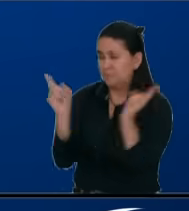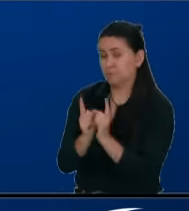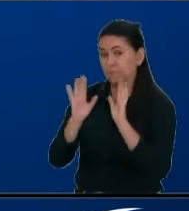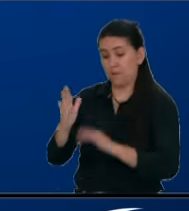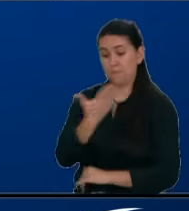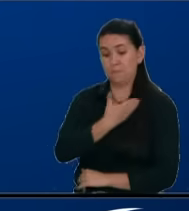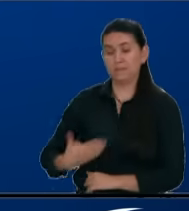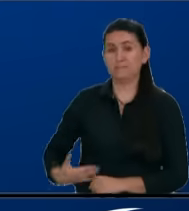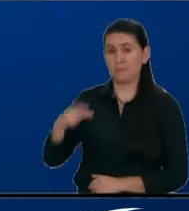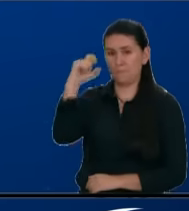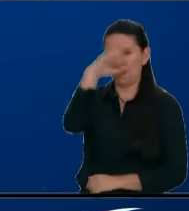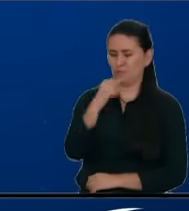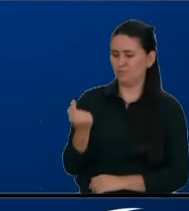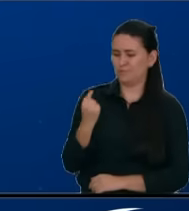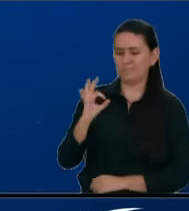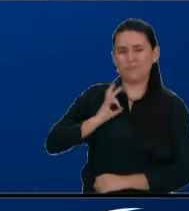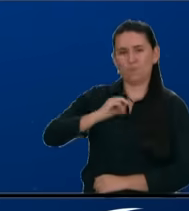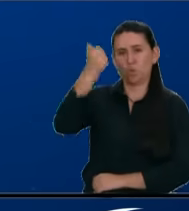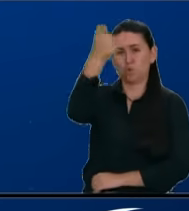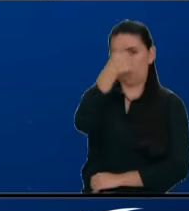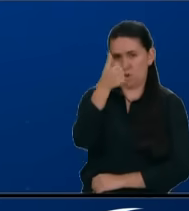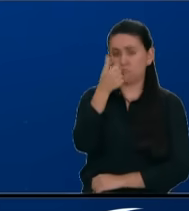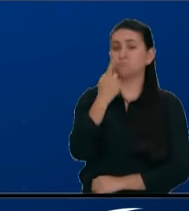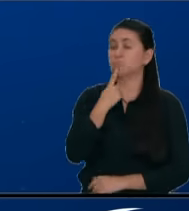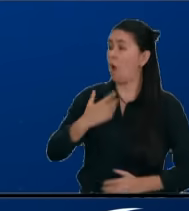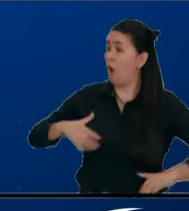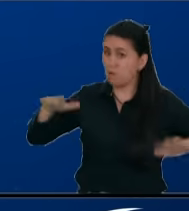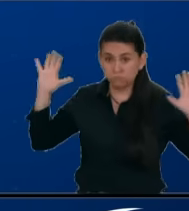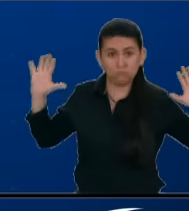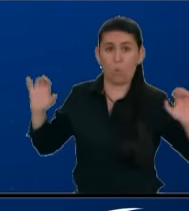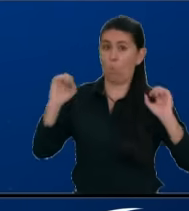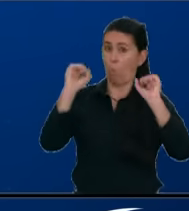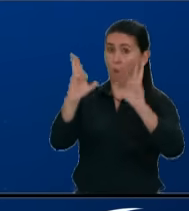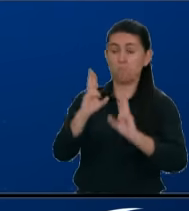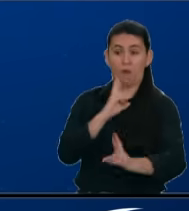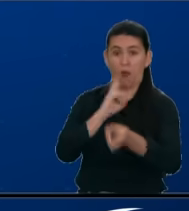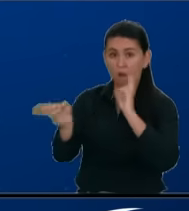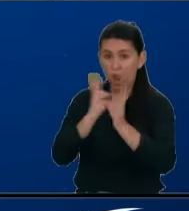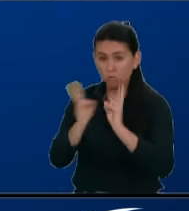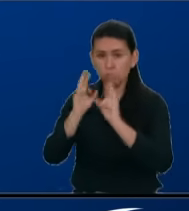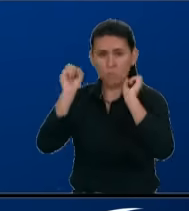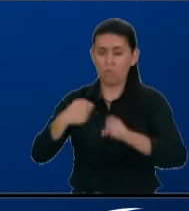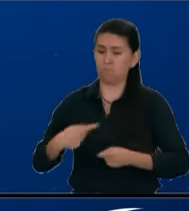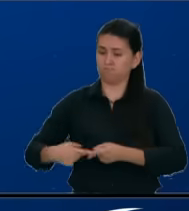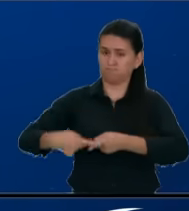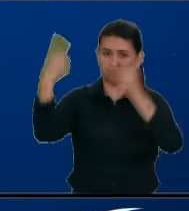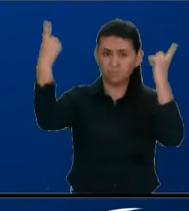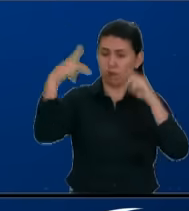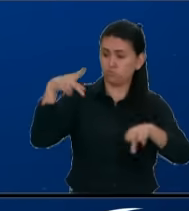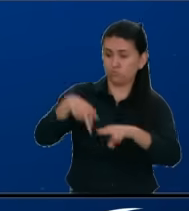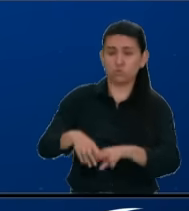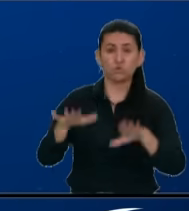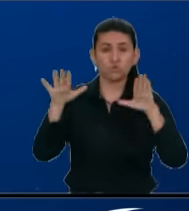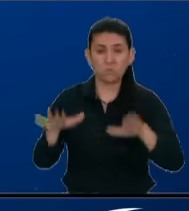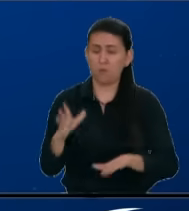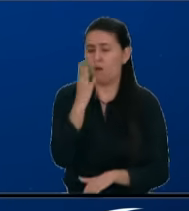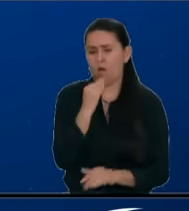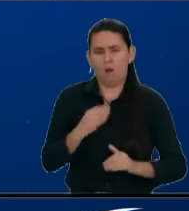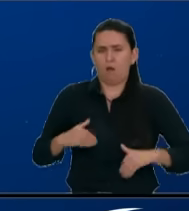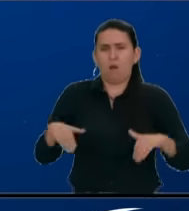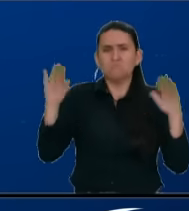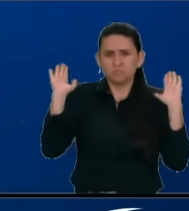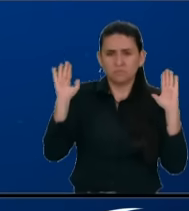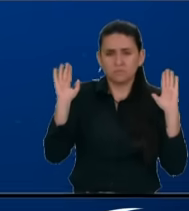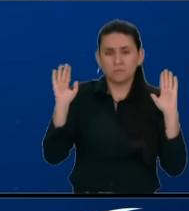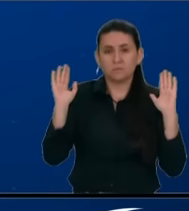presidente Gustavo Petro este fin de semana ha dicho que si es necesario se suspenden las relaciones diplomáticas con Israel, y a